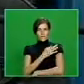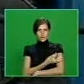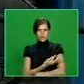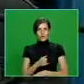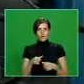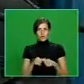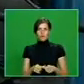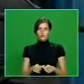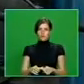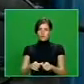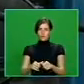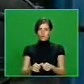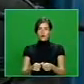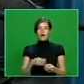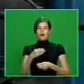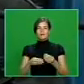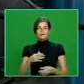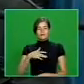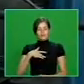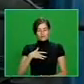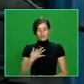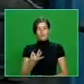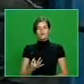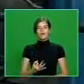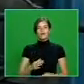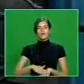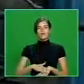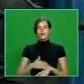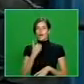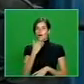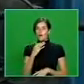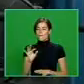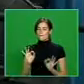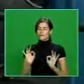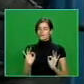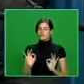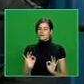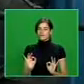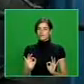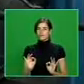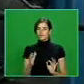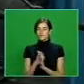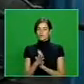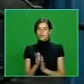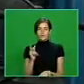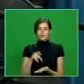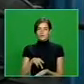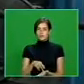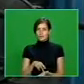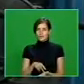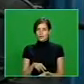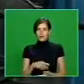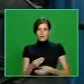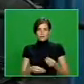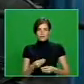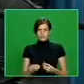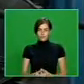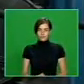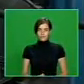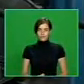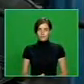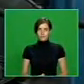permanentemente le da sentido porque pone un sujeto específico en la acción de creación